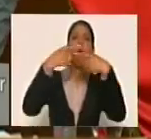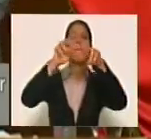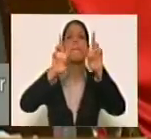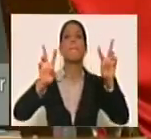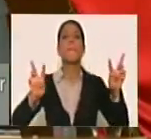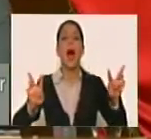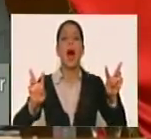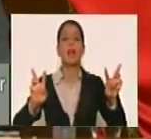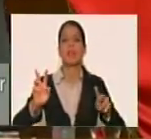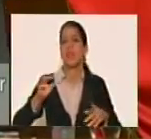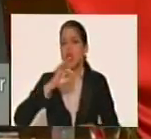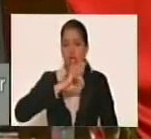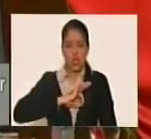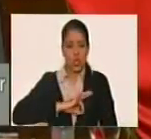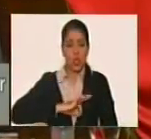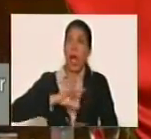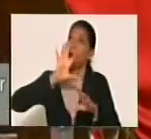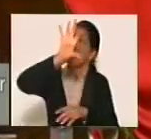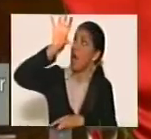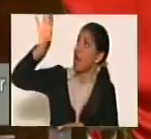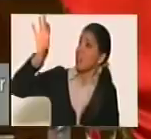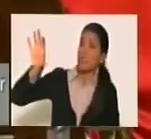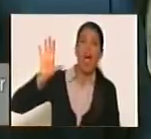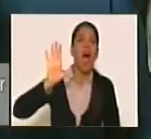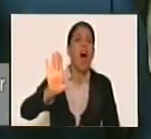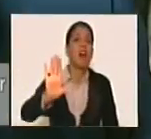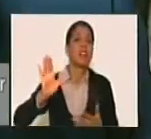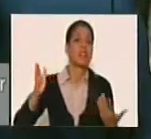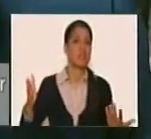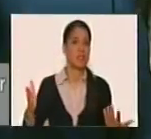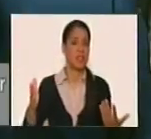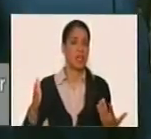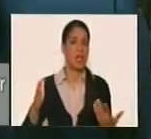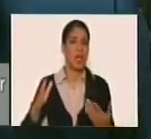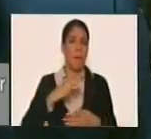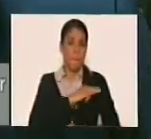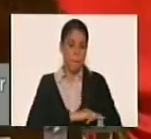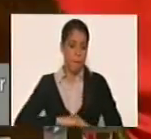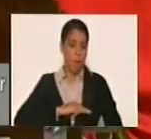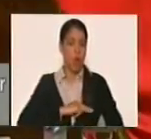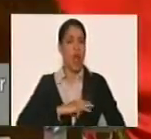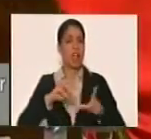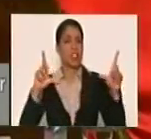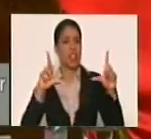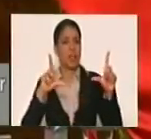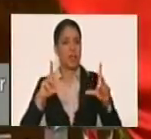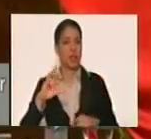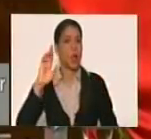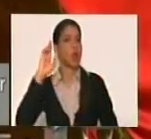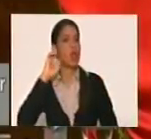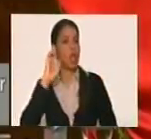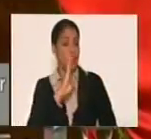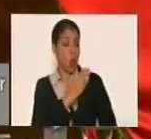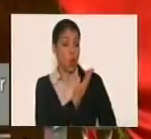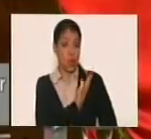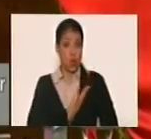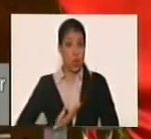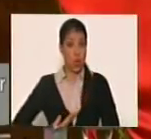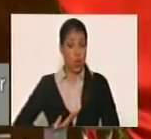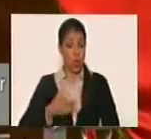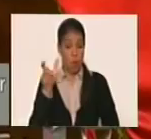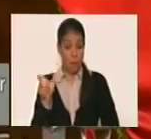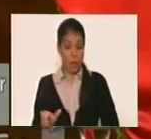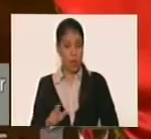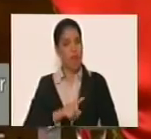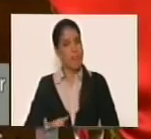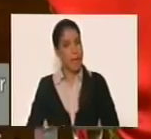En cualquier sociedad debería ser una obligación moral, ética y política de cualquier dueño de medios estar al